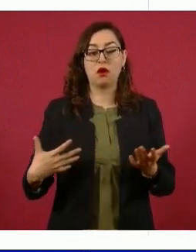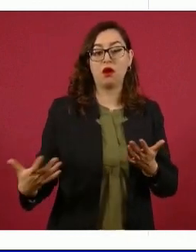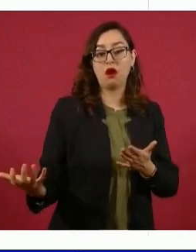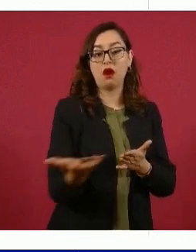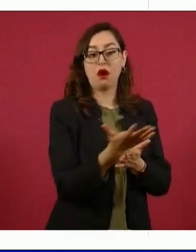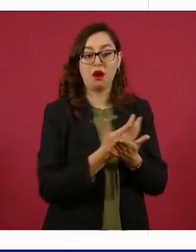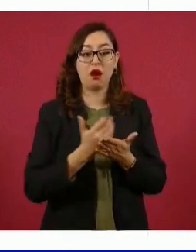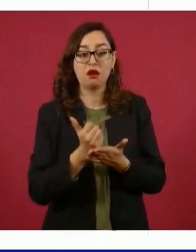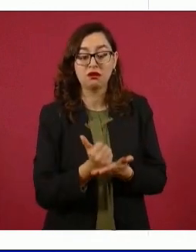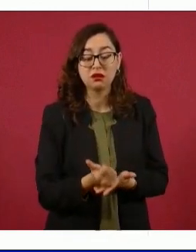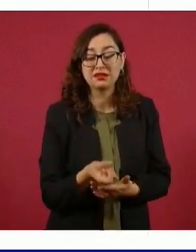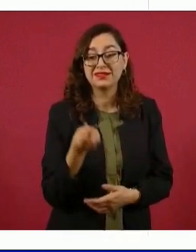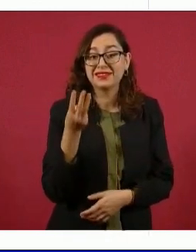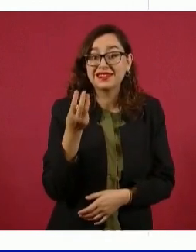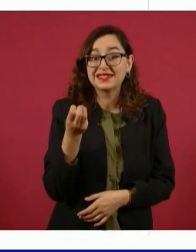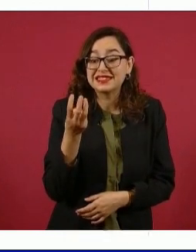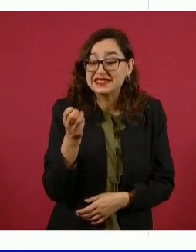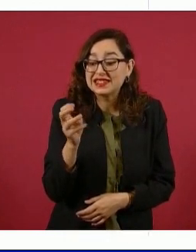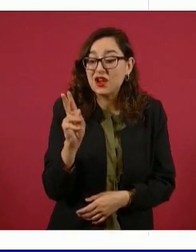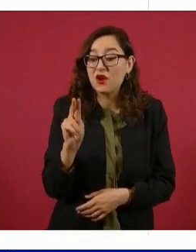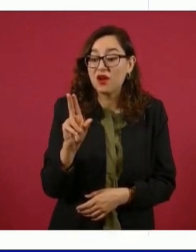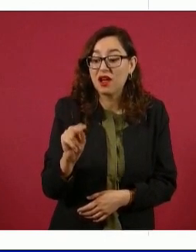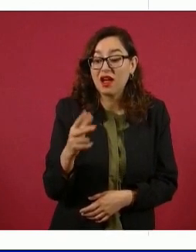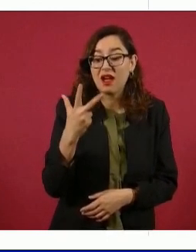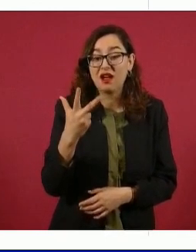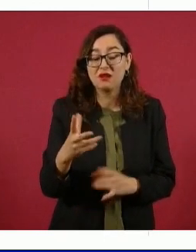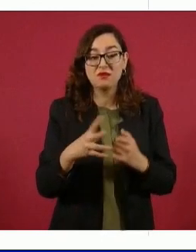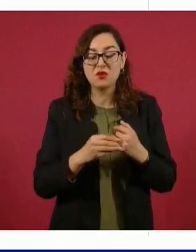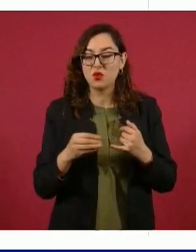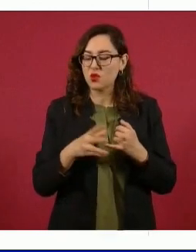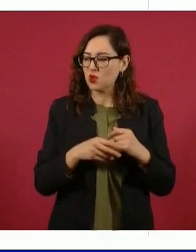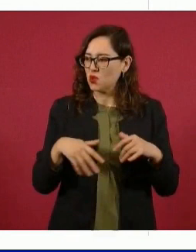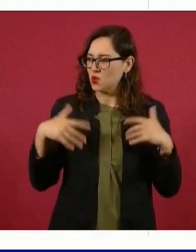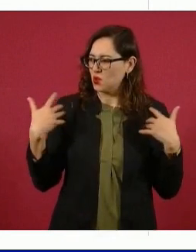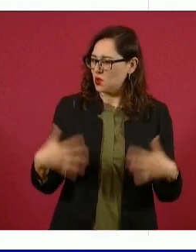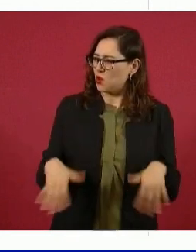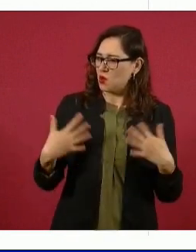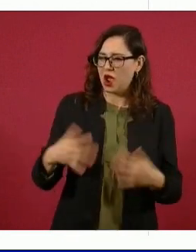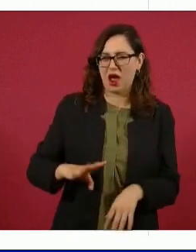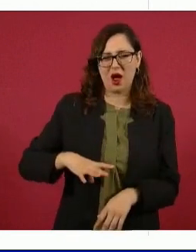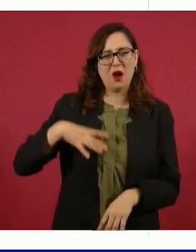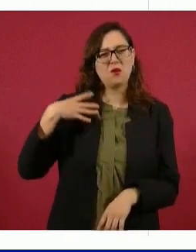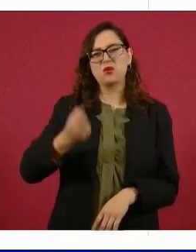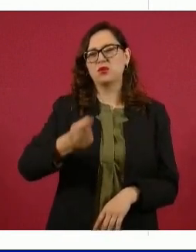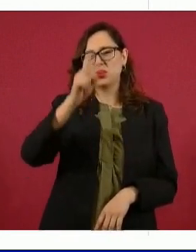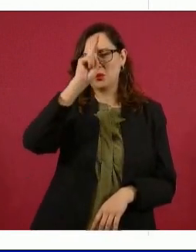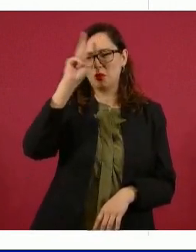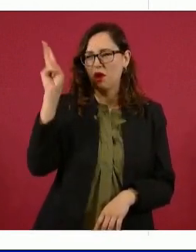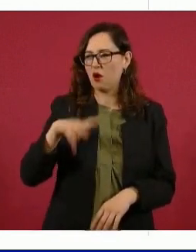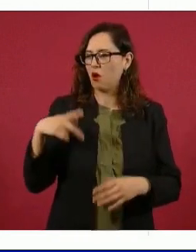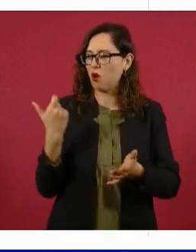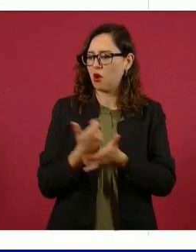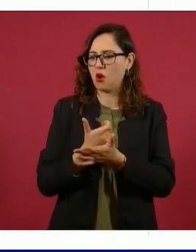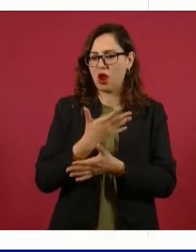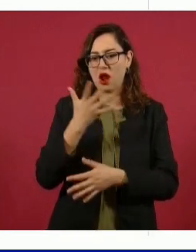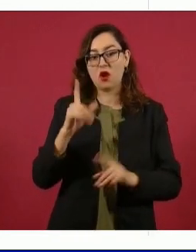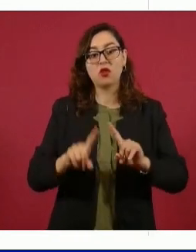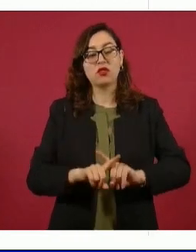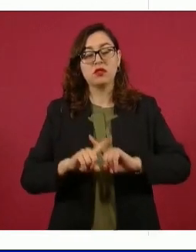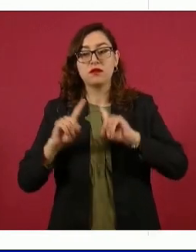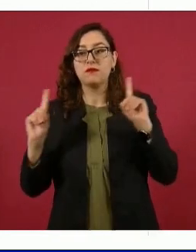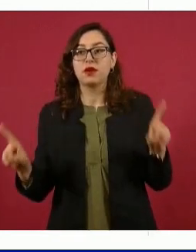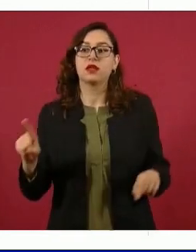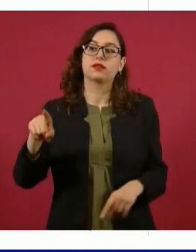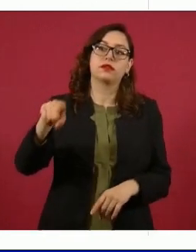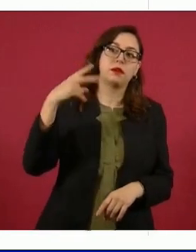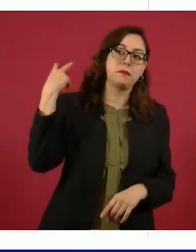3 pesos 88 centavos, es la que da más caro, con el margen más alto, mientras que Valero en Veracruz, Veracruz,